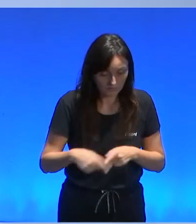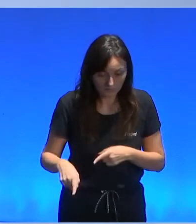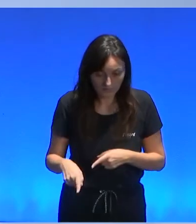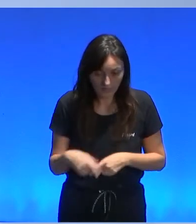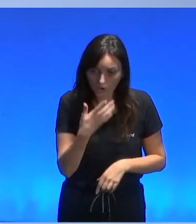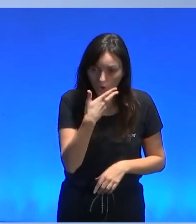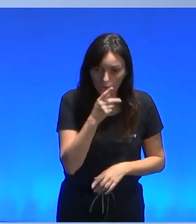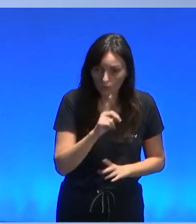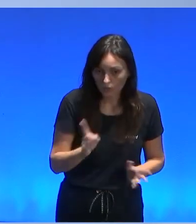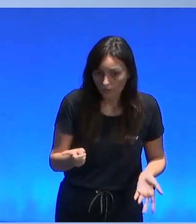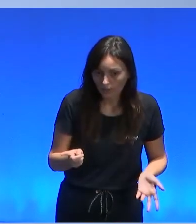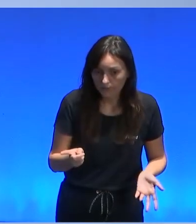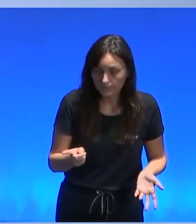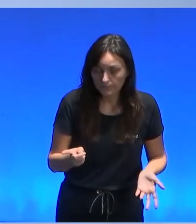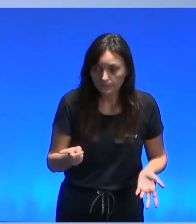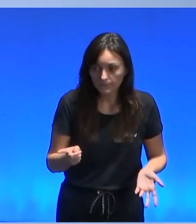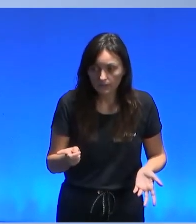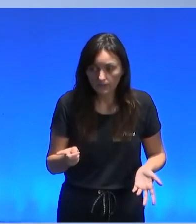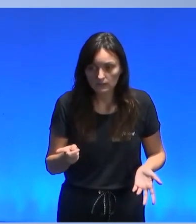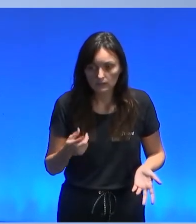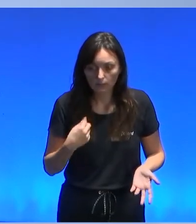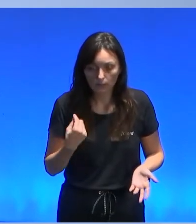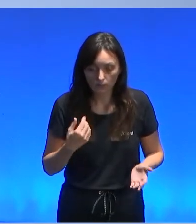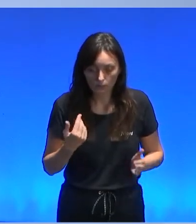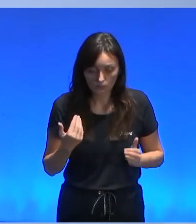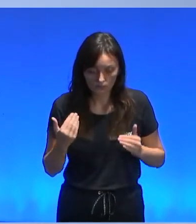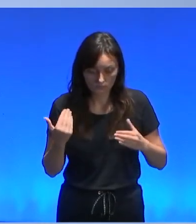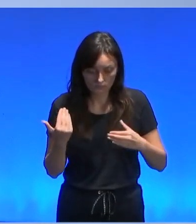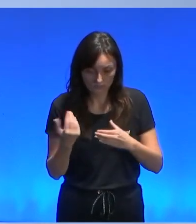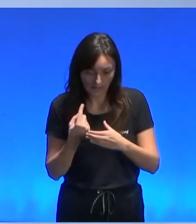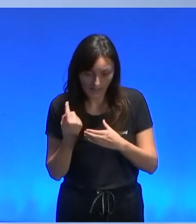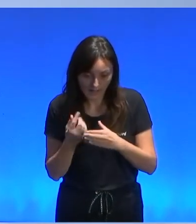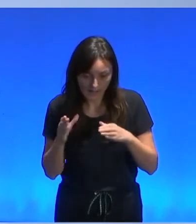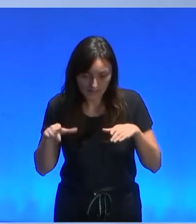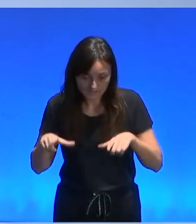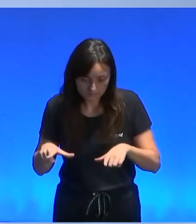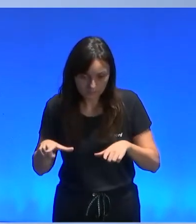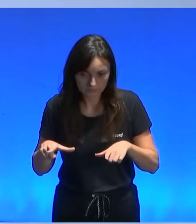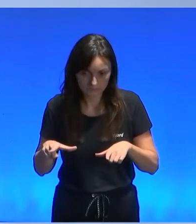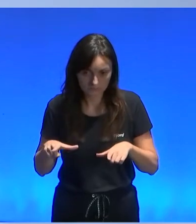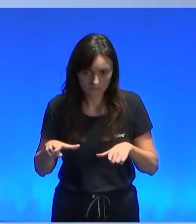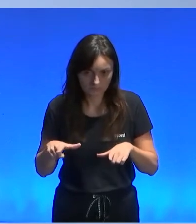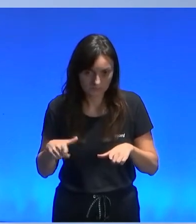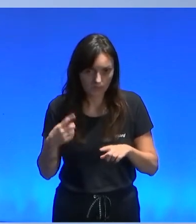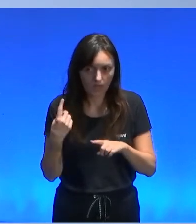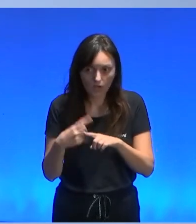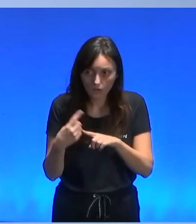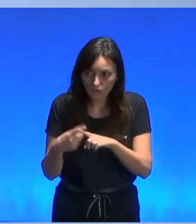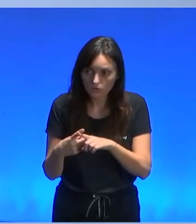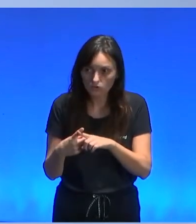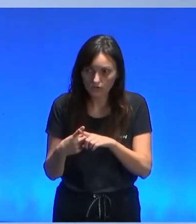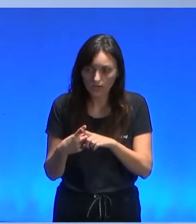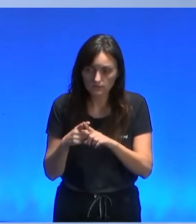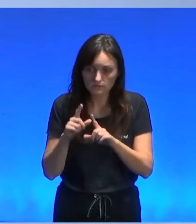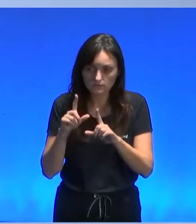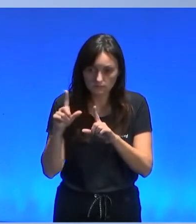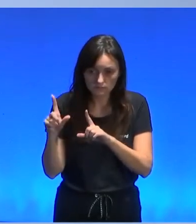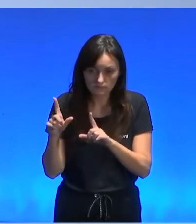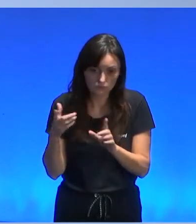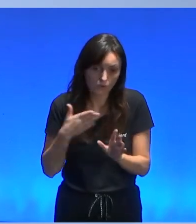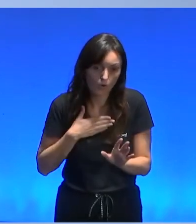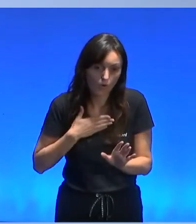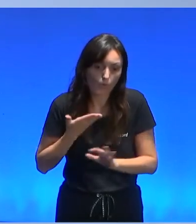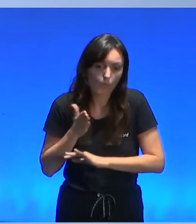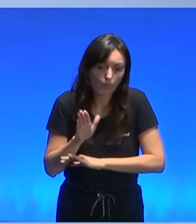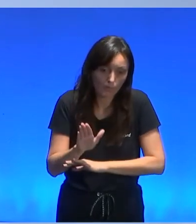poco, tenemos que ayudarlos a seguir también con estos elementos. Bueno, es una propuesta